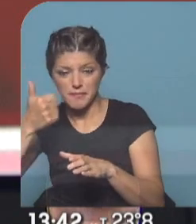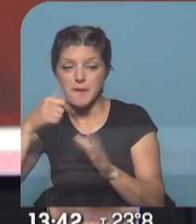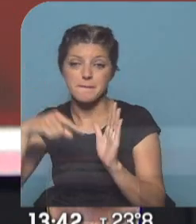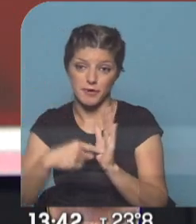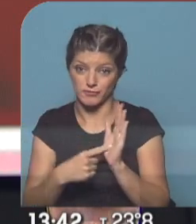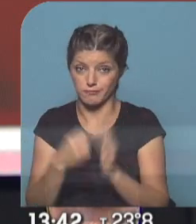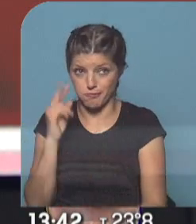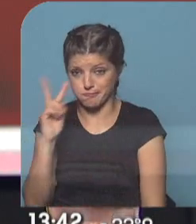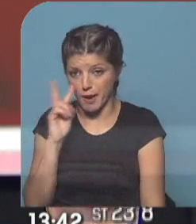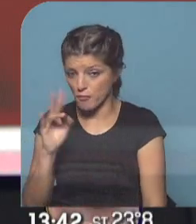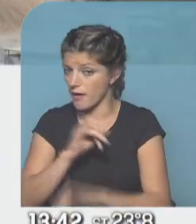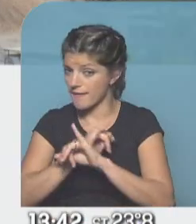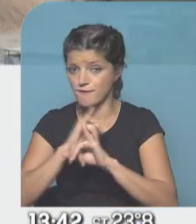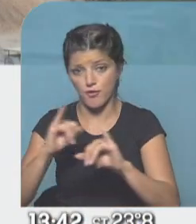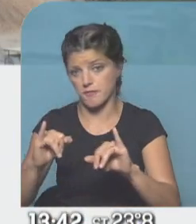en el informe,